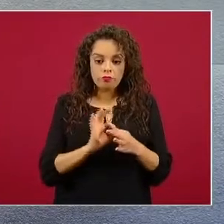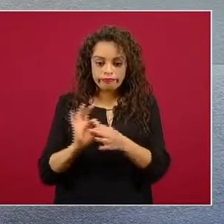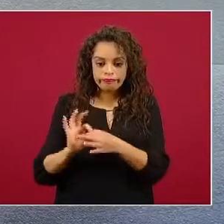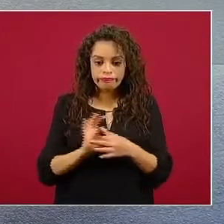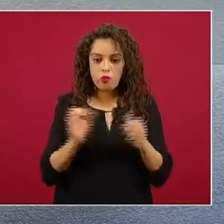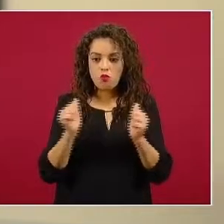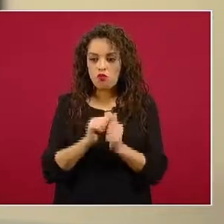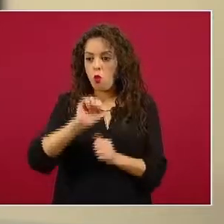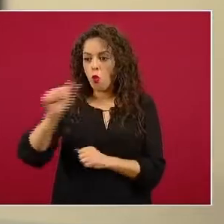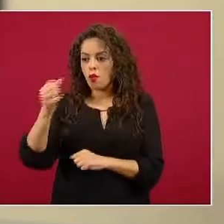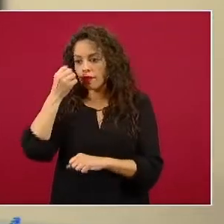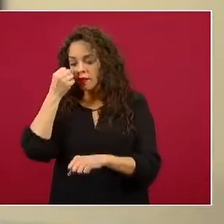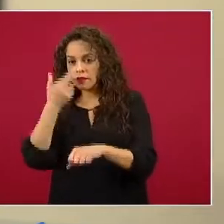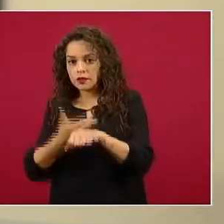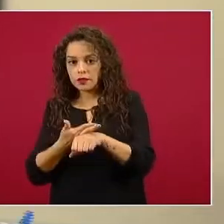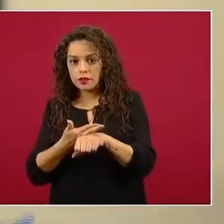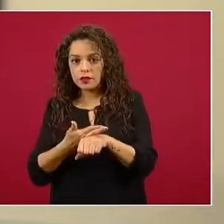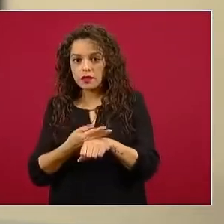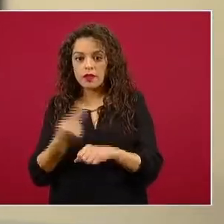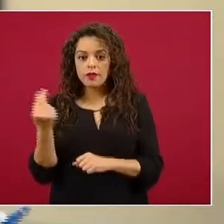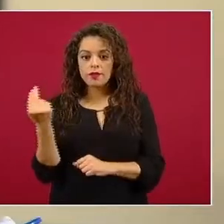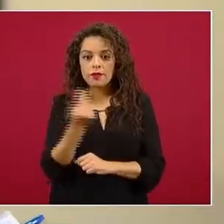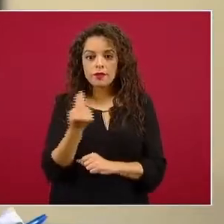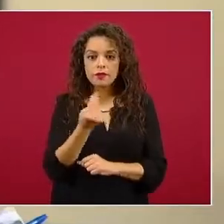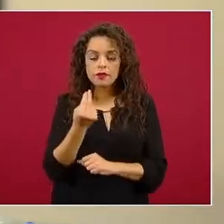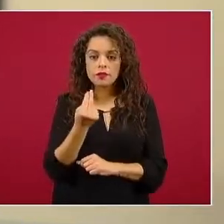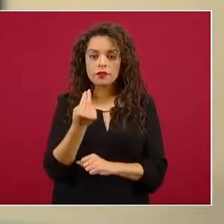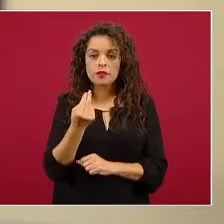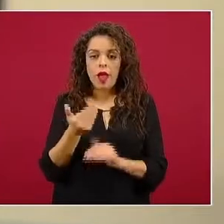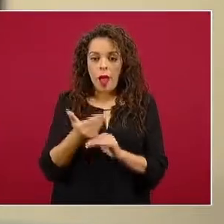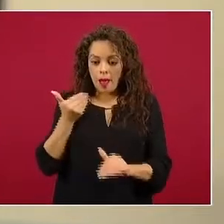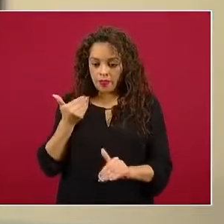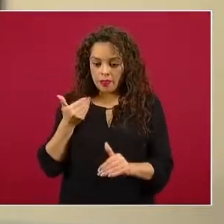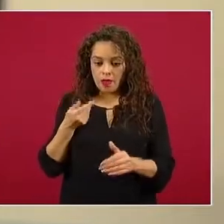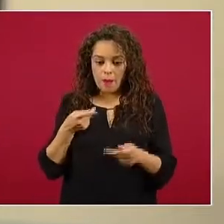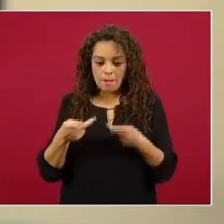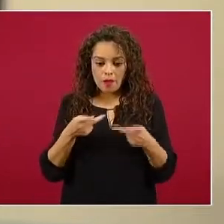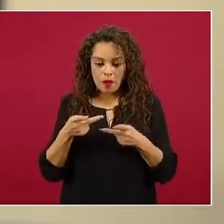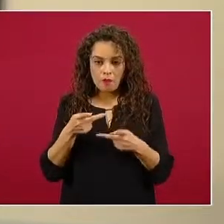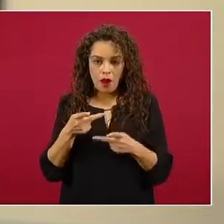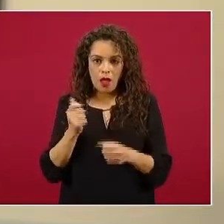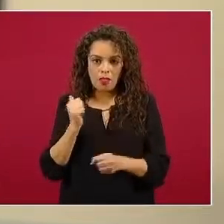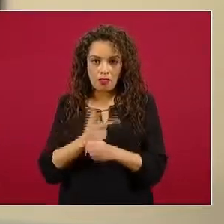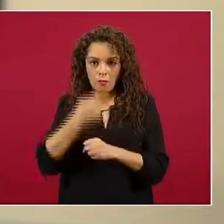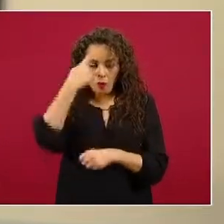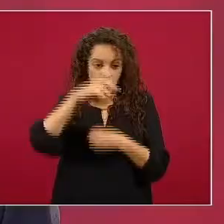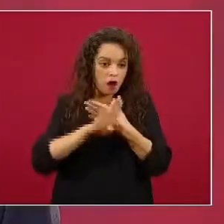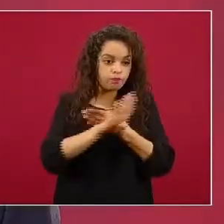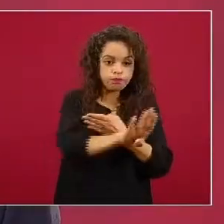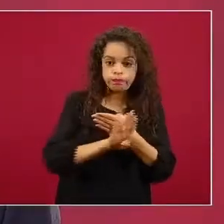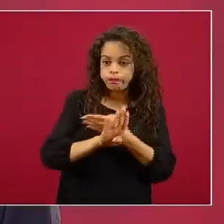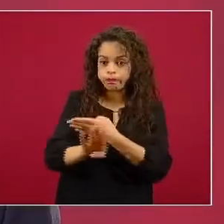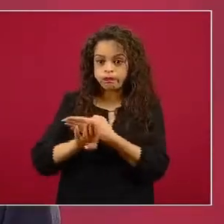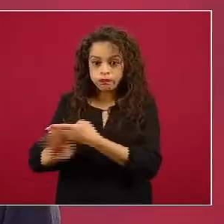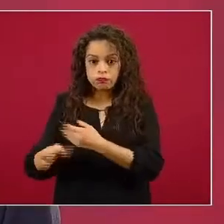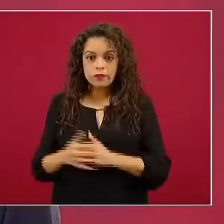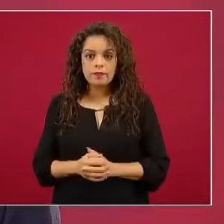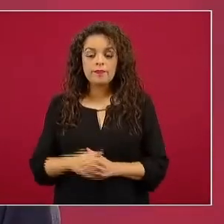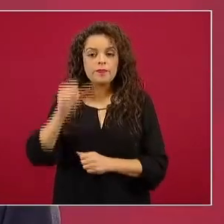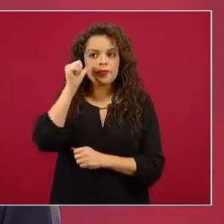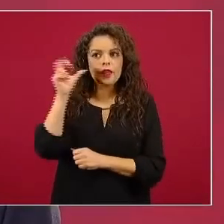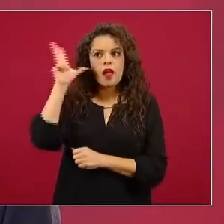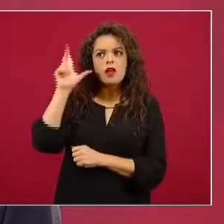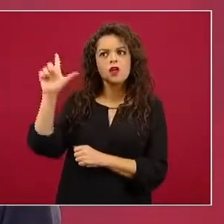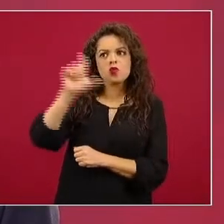otras secretarías para hacer un trabajo de prevención? Nos comentó la secretaria antier, lunes, la secretaria